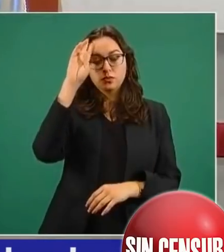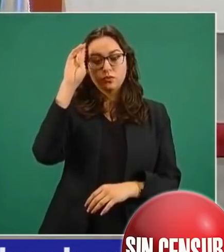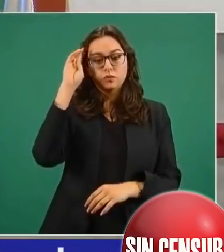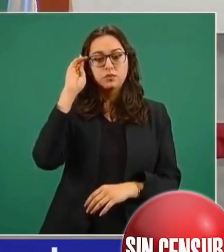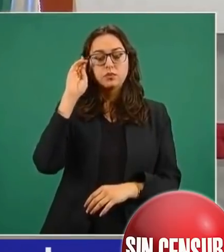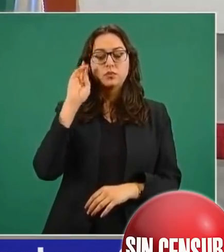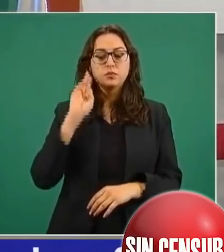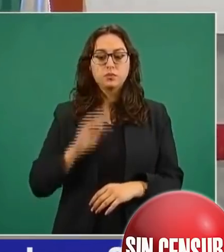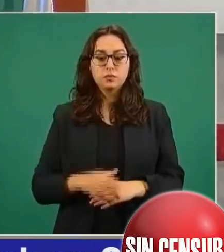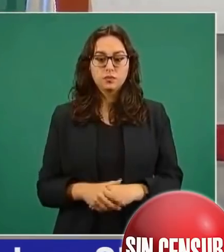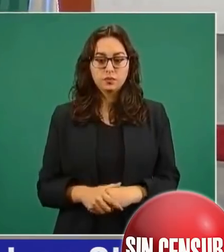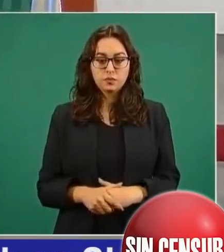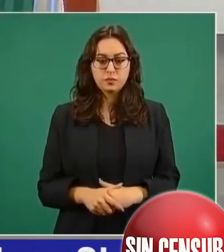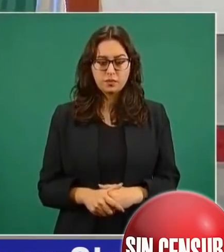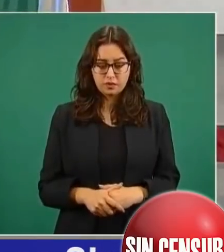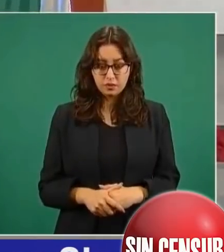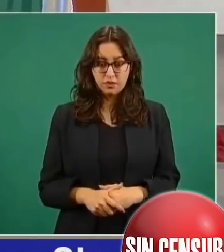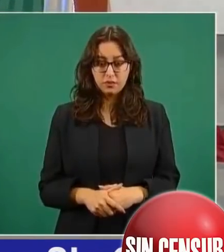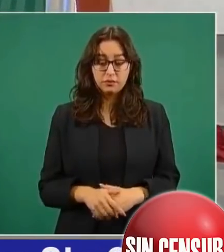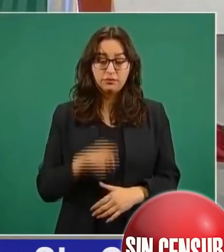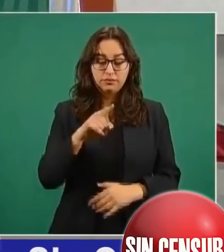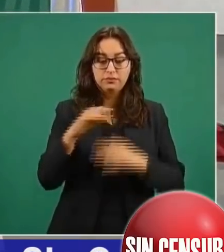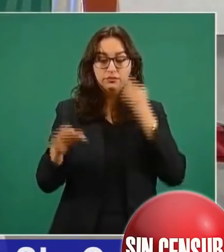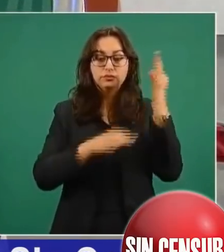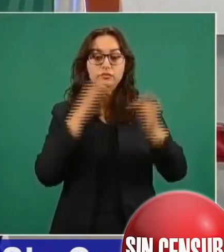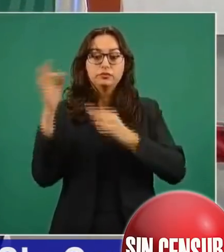En general, ¿cómo se entera usted de las noticias?